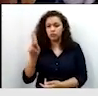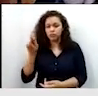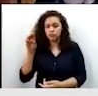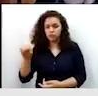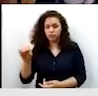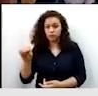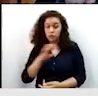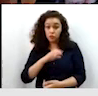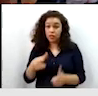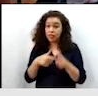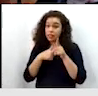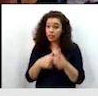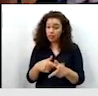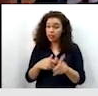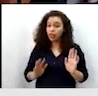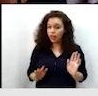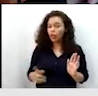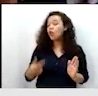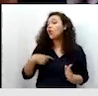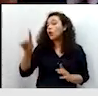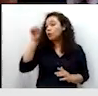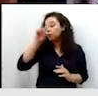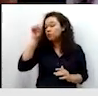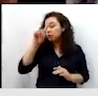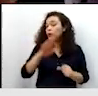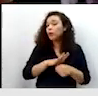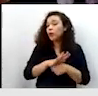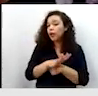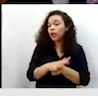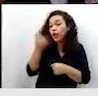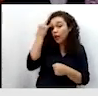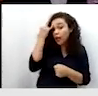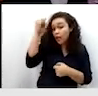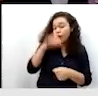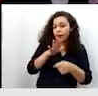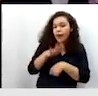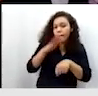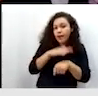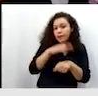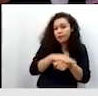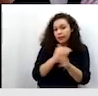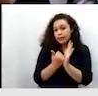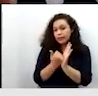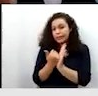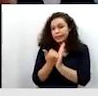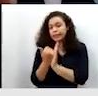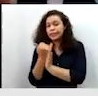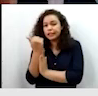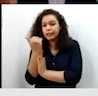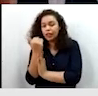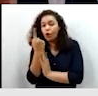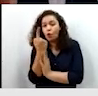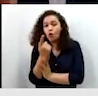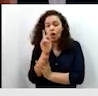en superficies. Entonces yo te recomendaría que lo ideal es llevarlo lo más que se pueda a 1 parte por